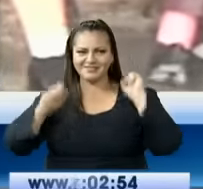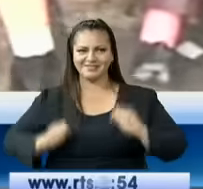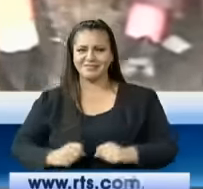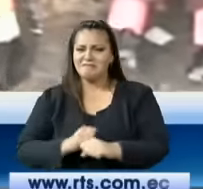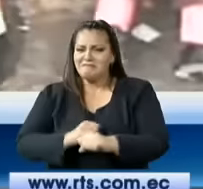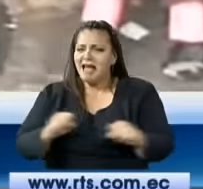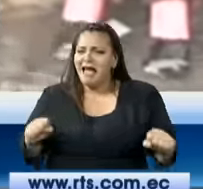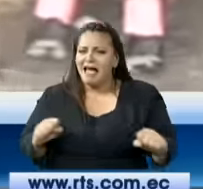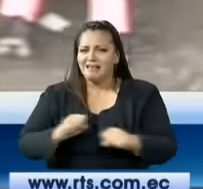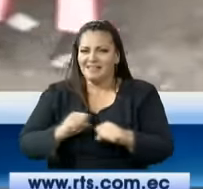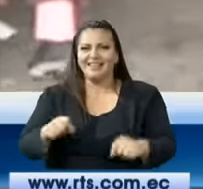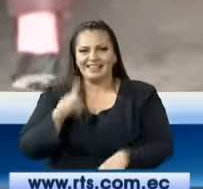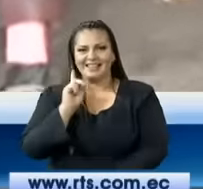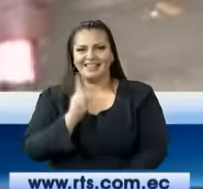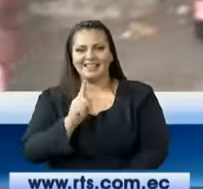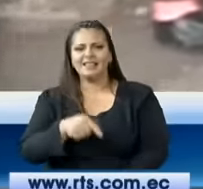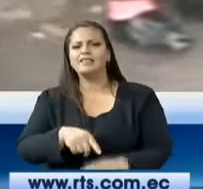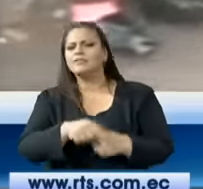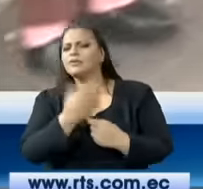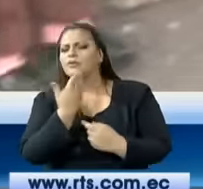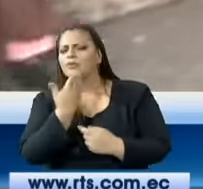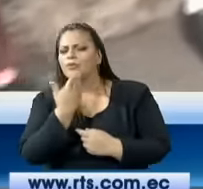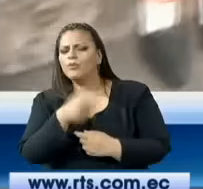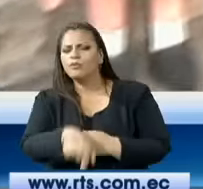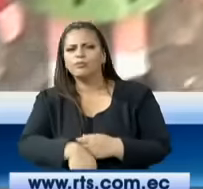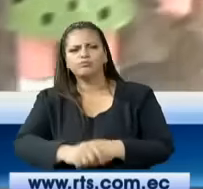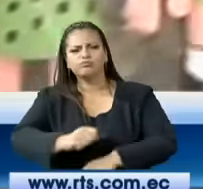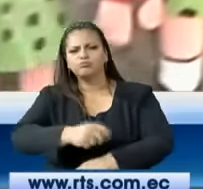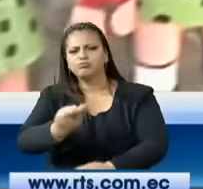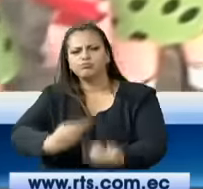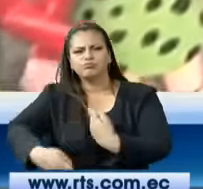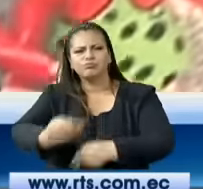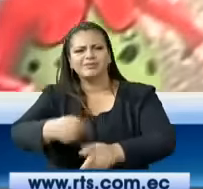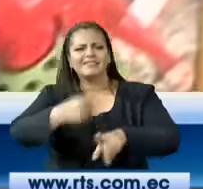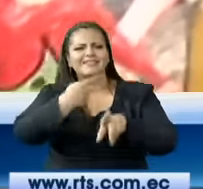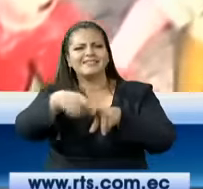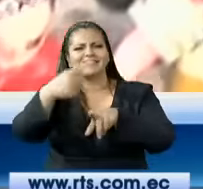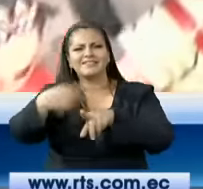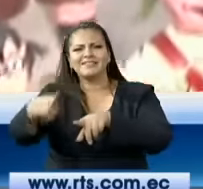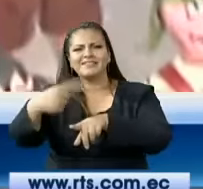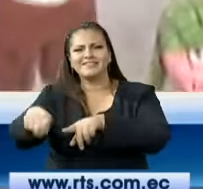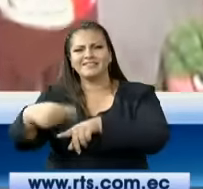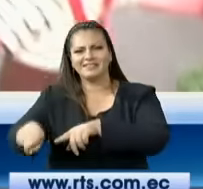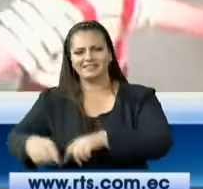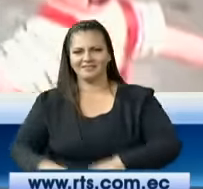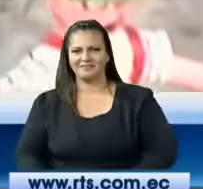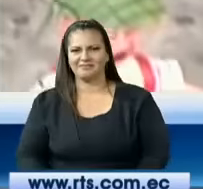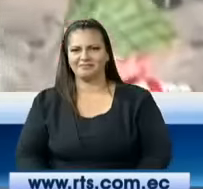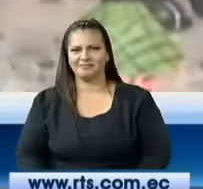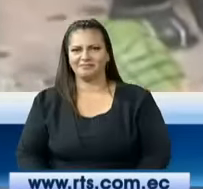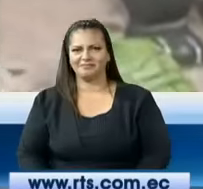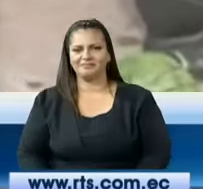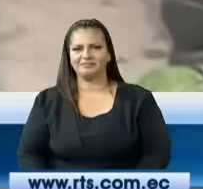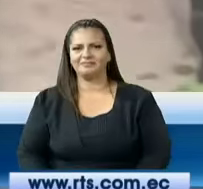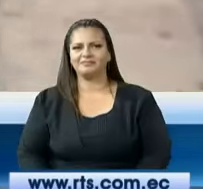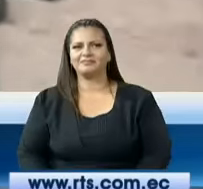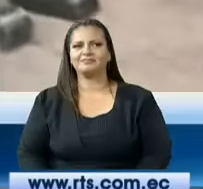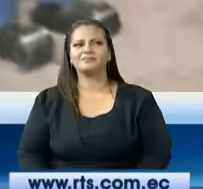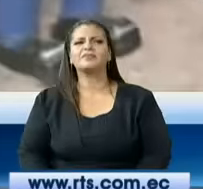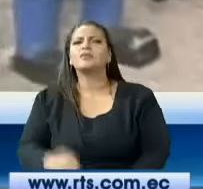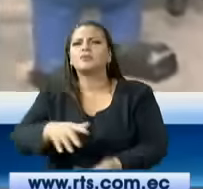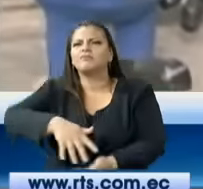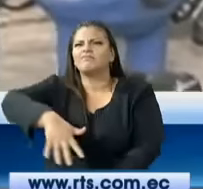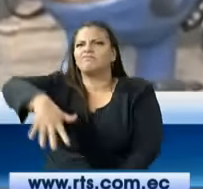principalmente. Para contrarrestar, también en esta otra esquina está, en cambio, el monigote gigante. ¿Qué personaje es